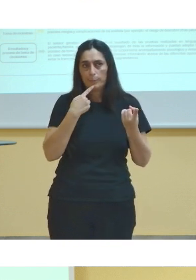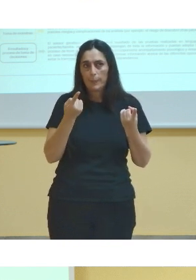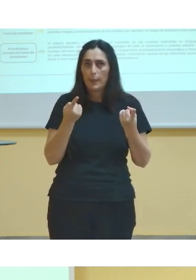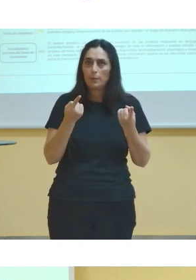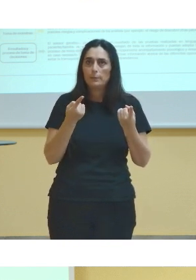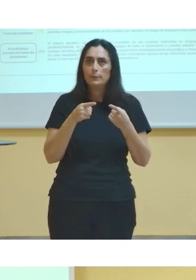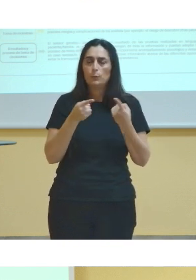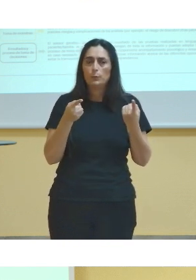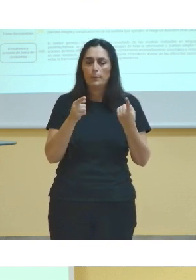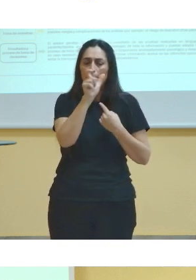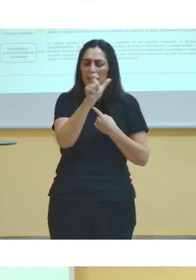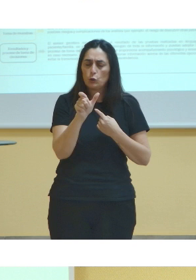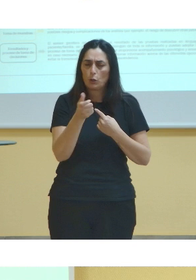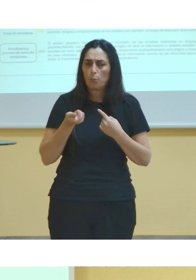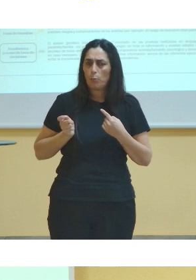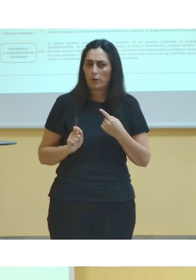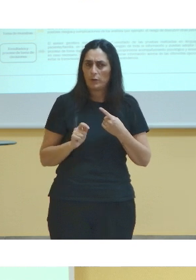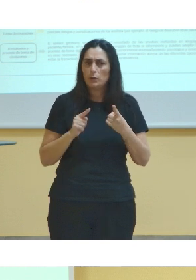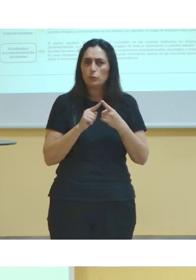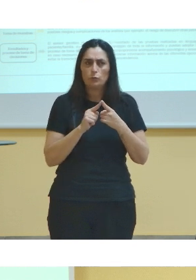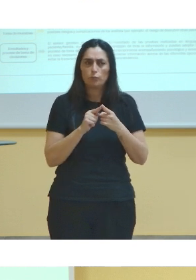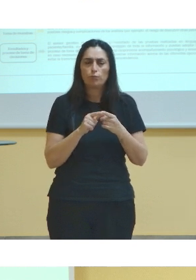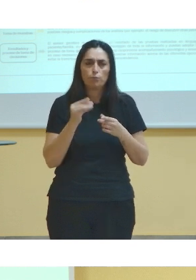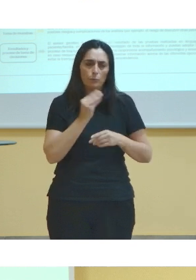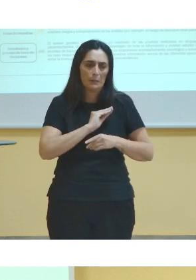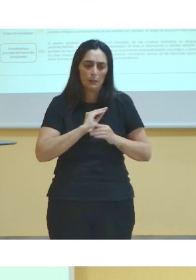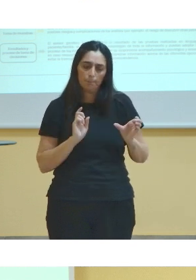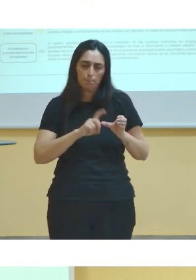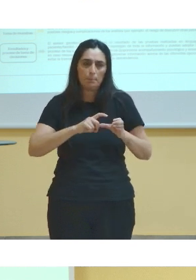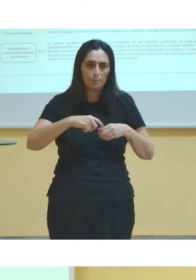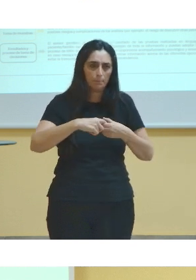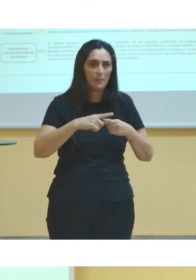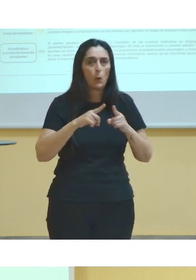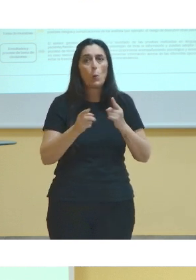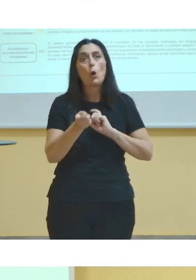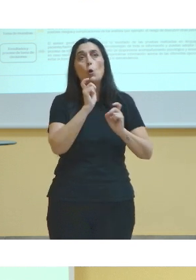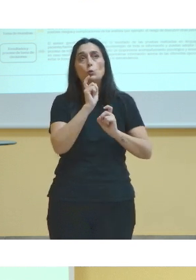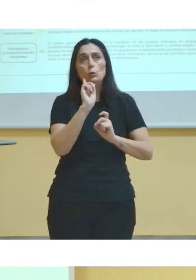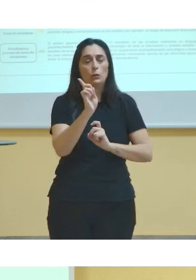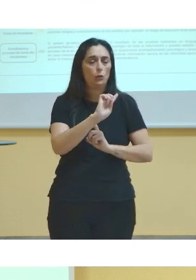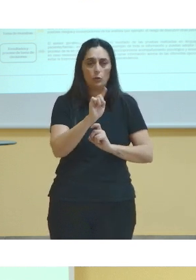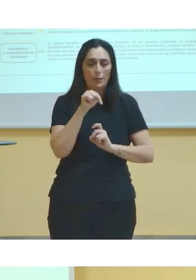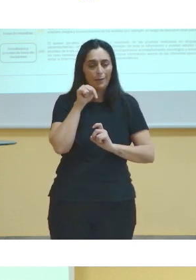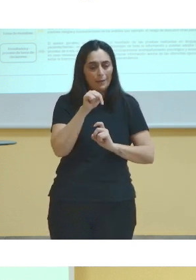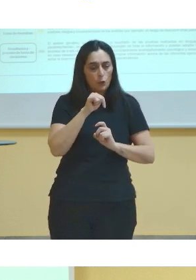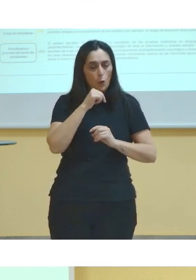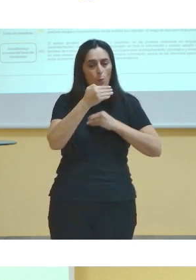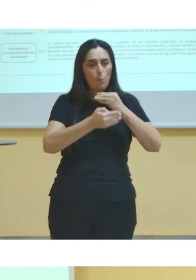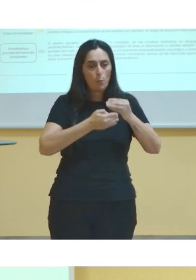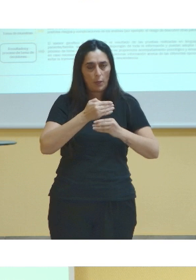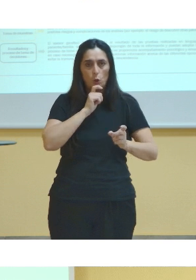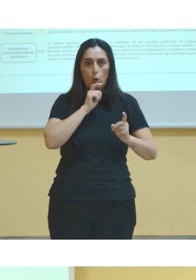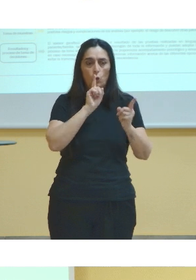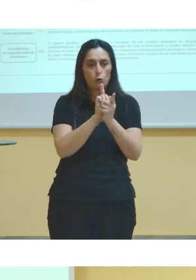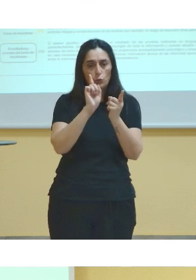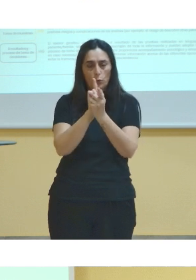Hay un amplio número de especialistas también implicados, y no es una consulta, es un proceso que lleva muchas consultas,